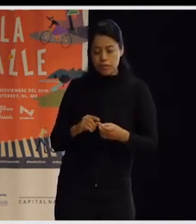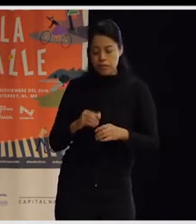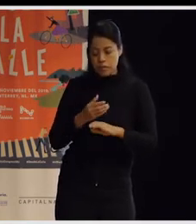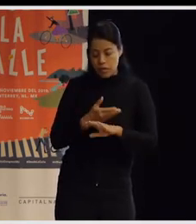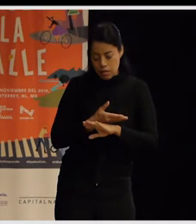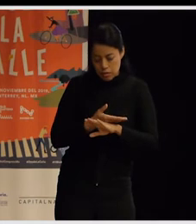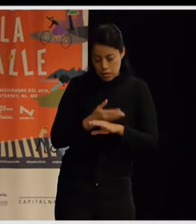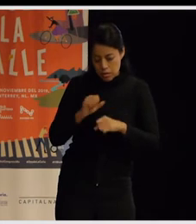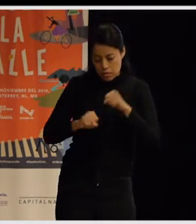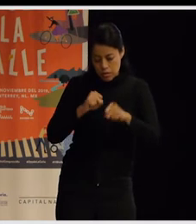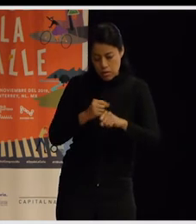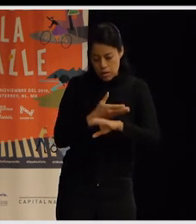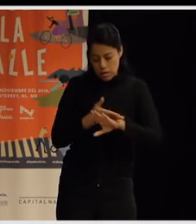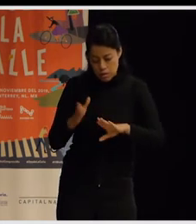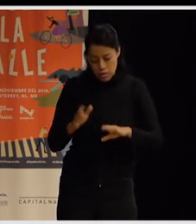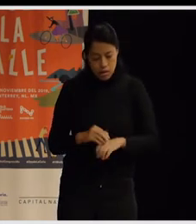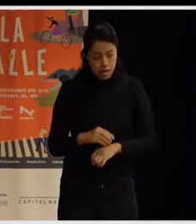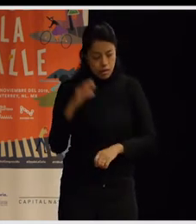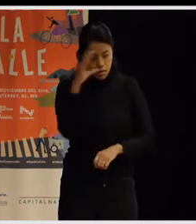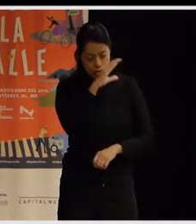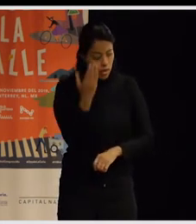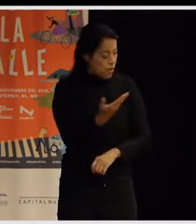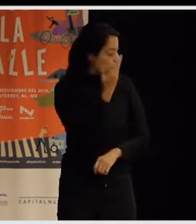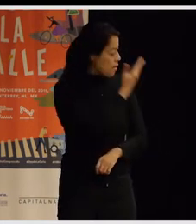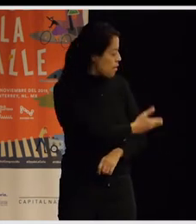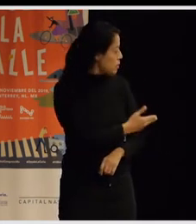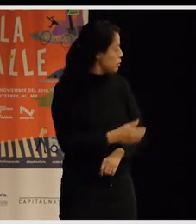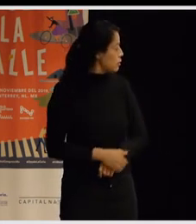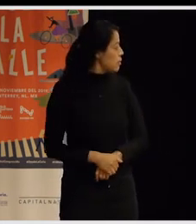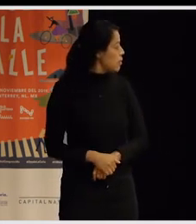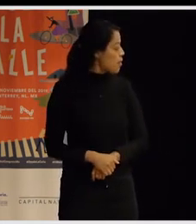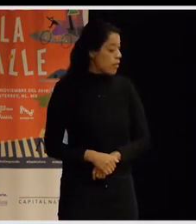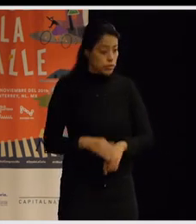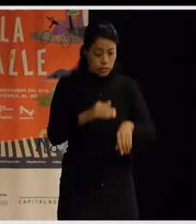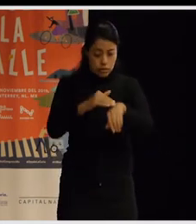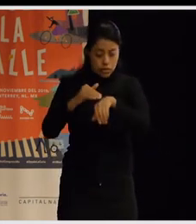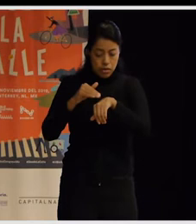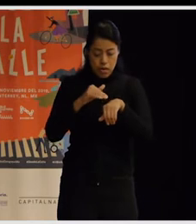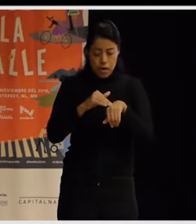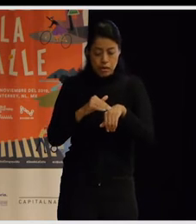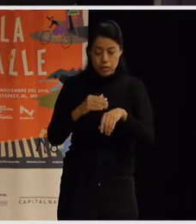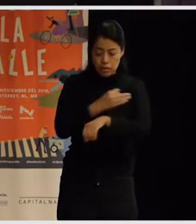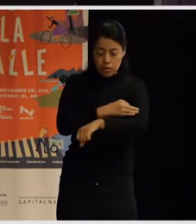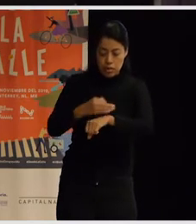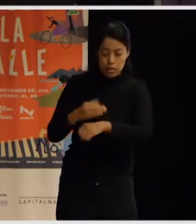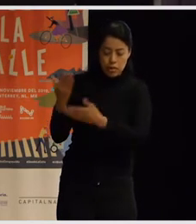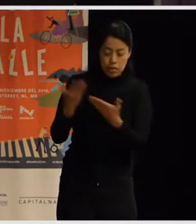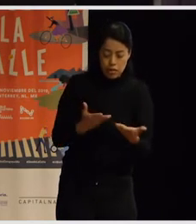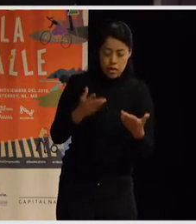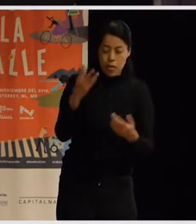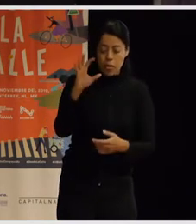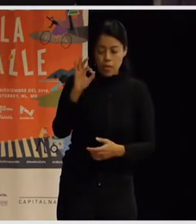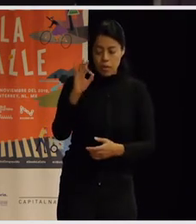blancas aquí hay una de las fotos también la última avisamos a la familia llegaron como 40 personas de la persona